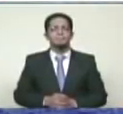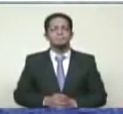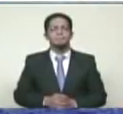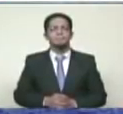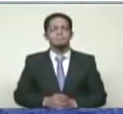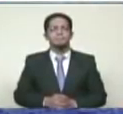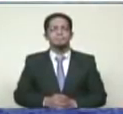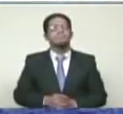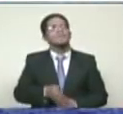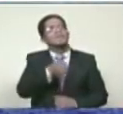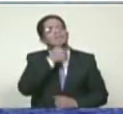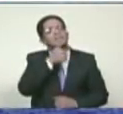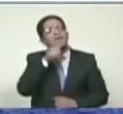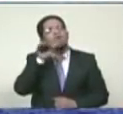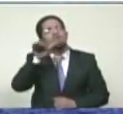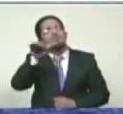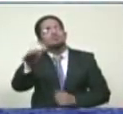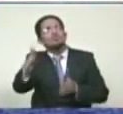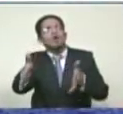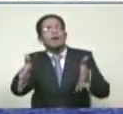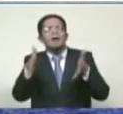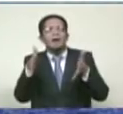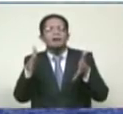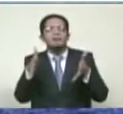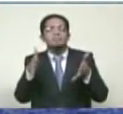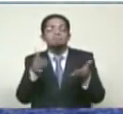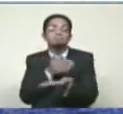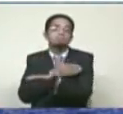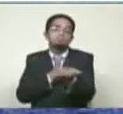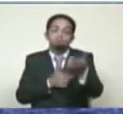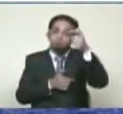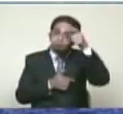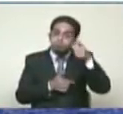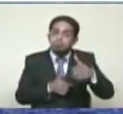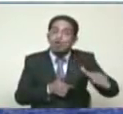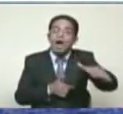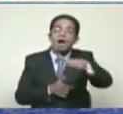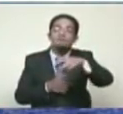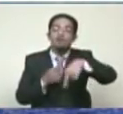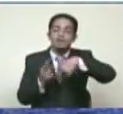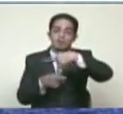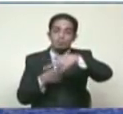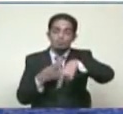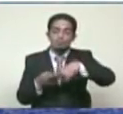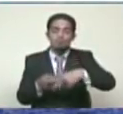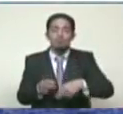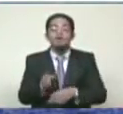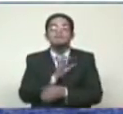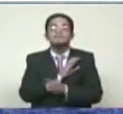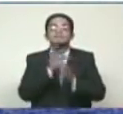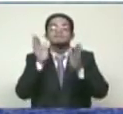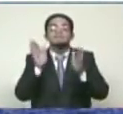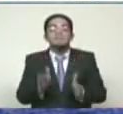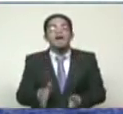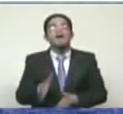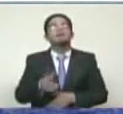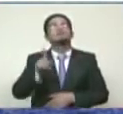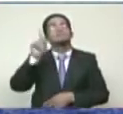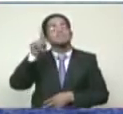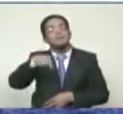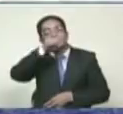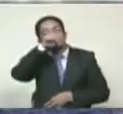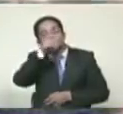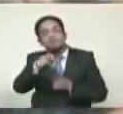¿Y quién va a ganar? ¡El pueblo bolivariano, revolucionario, cristiano y chavista que está en la